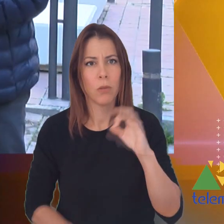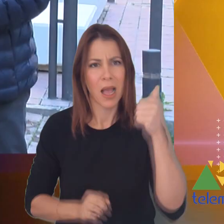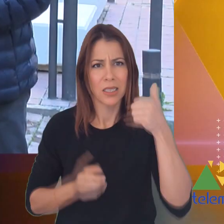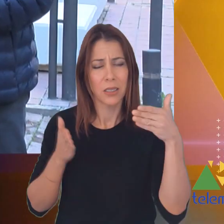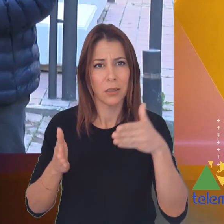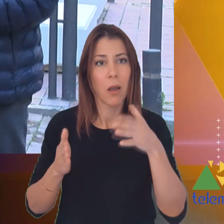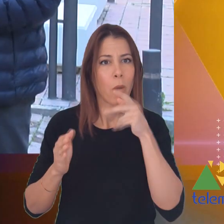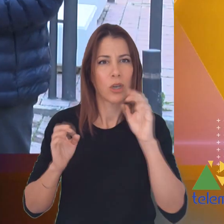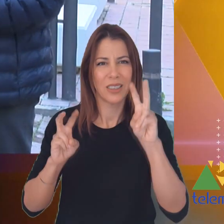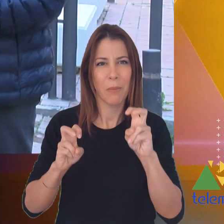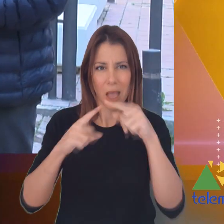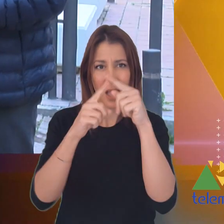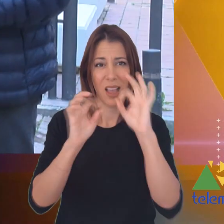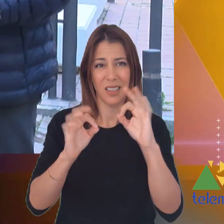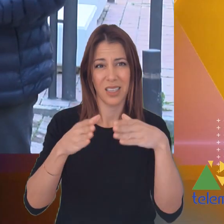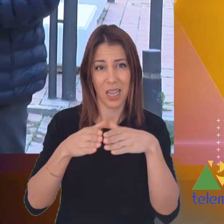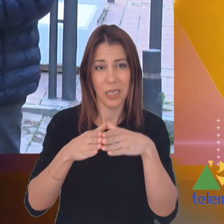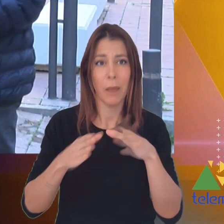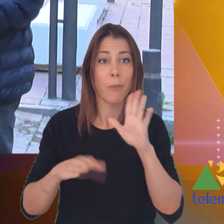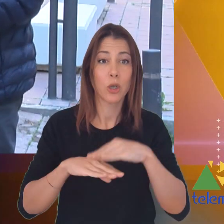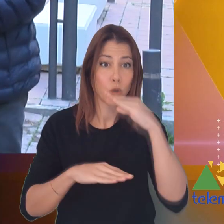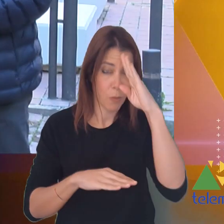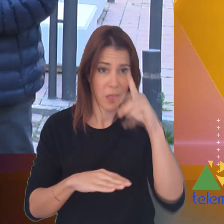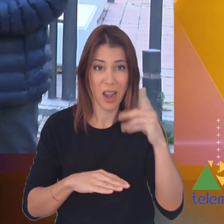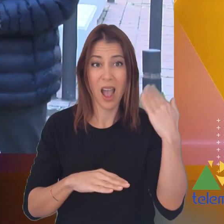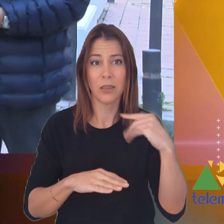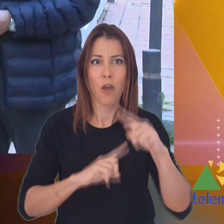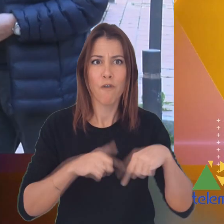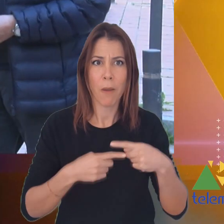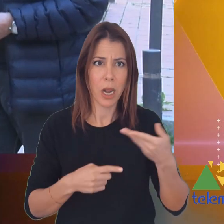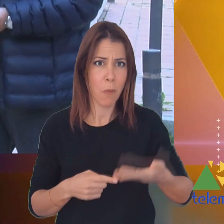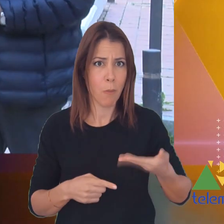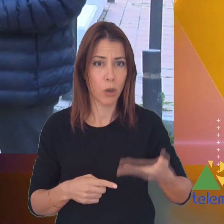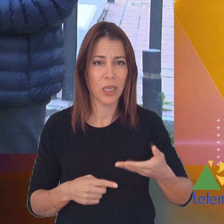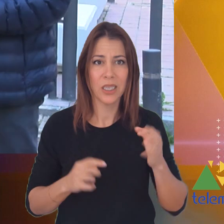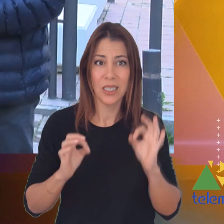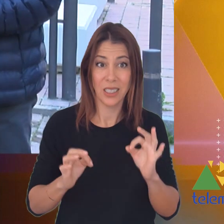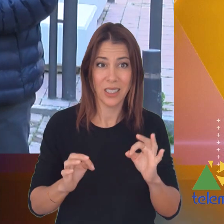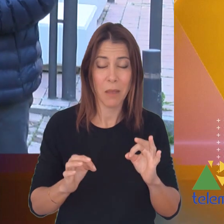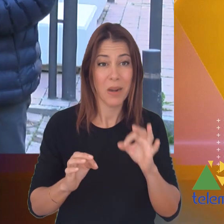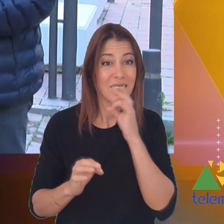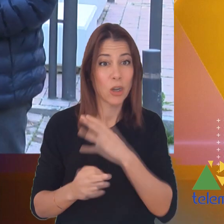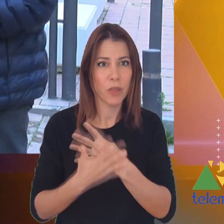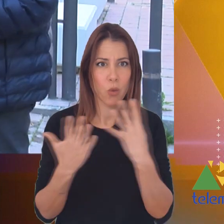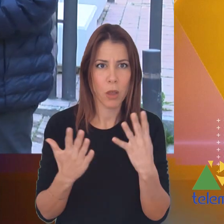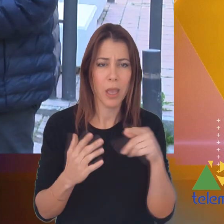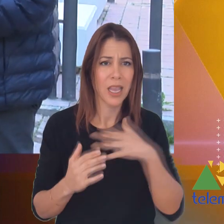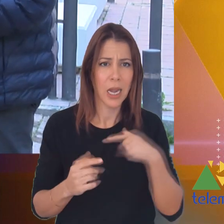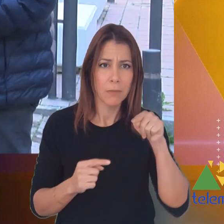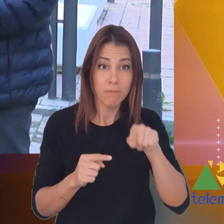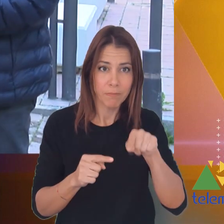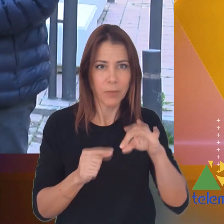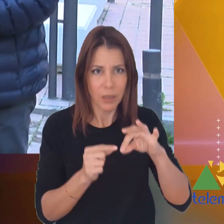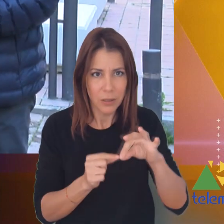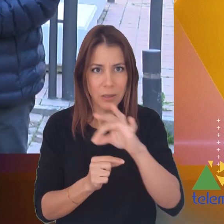Su padre había pensado pues destinarlo, pues como siempre se hacía en aquellas familias importantes de Motril del siglo XIX, destinarlo